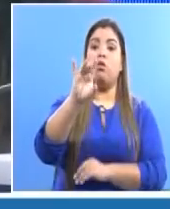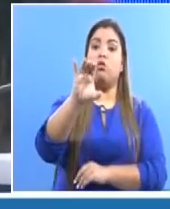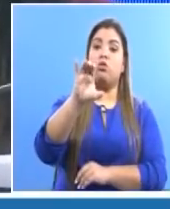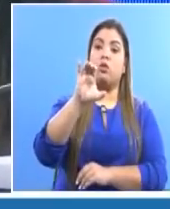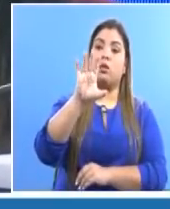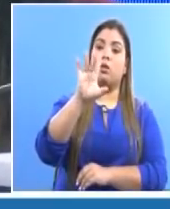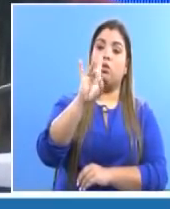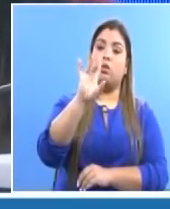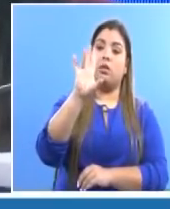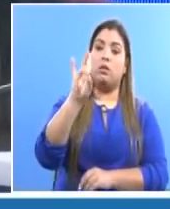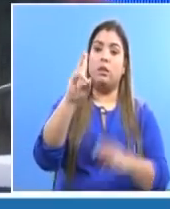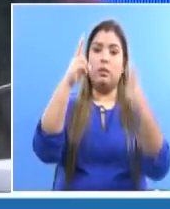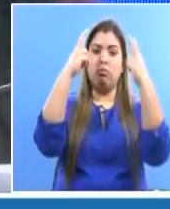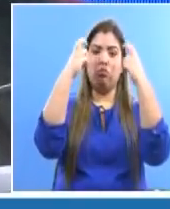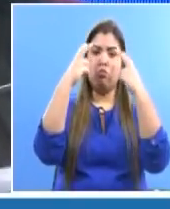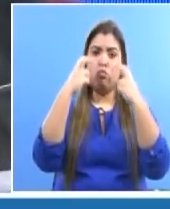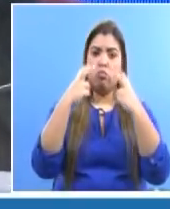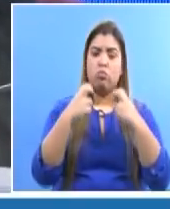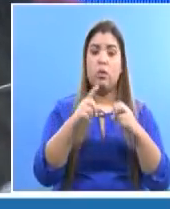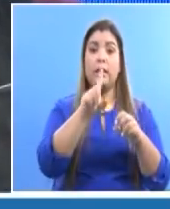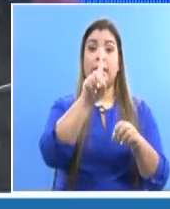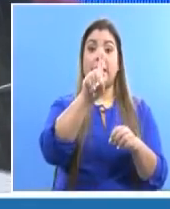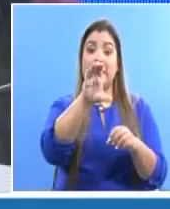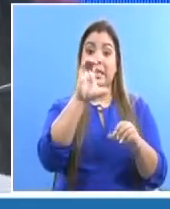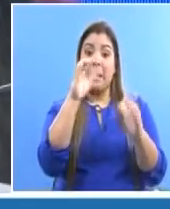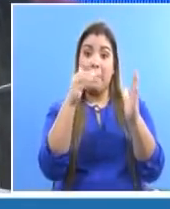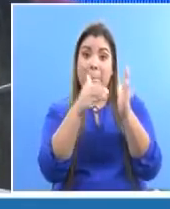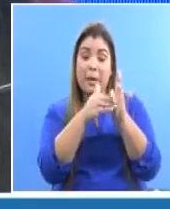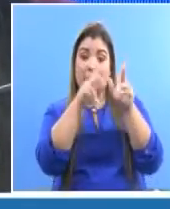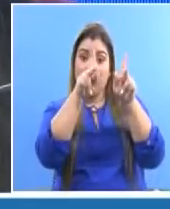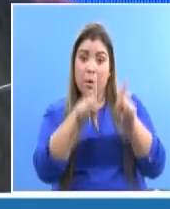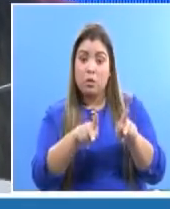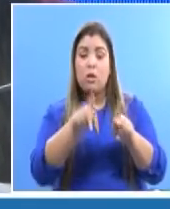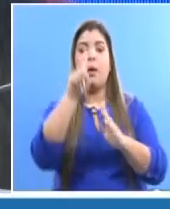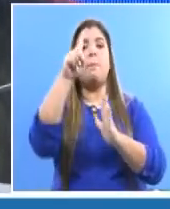1.887 total de pruebas por 100.000 habitantes.